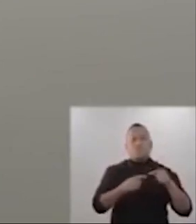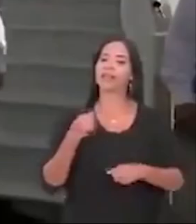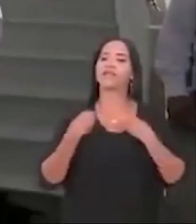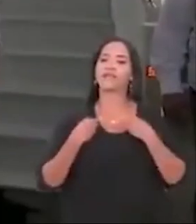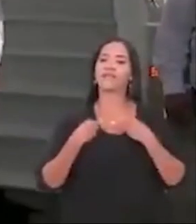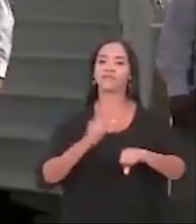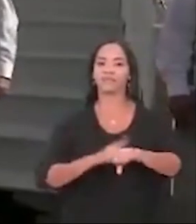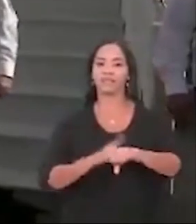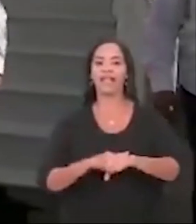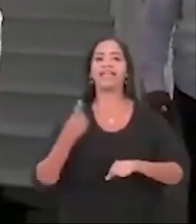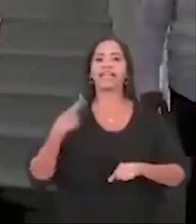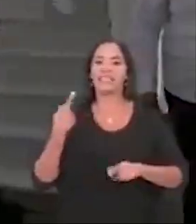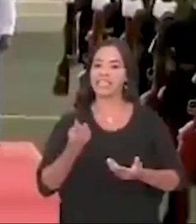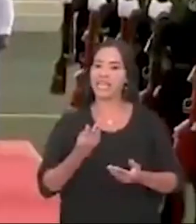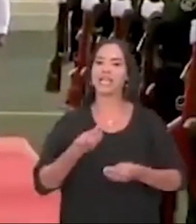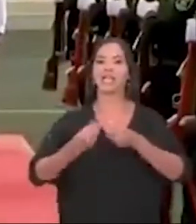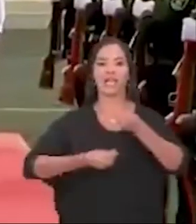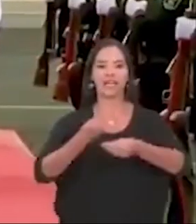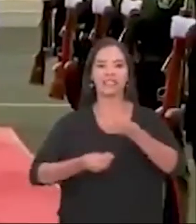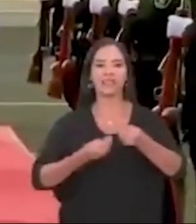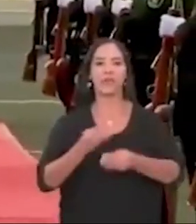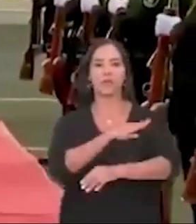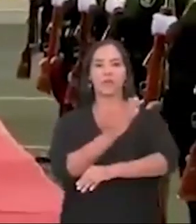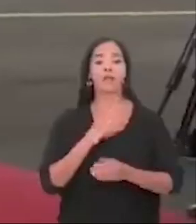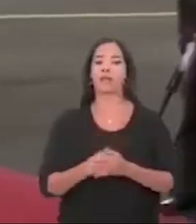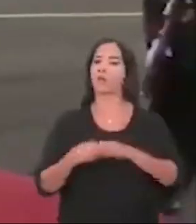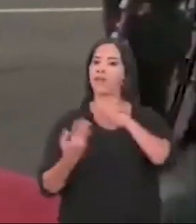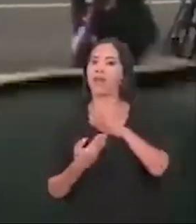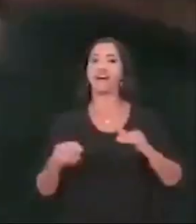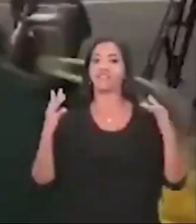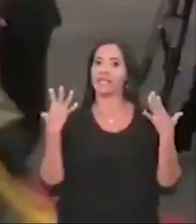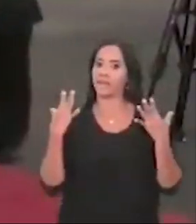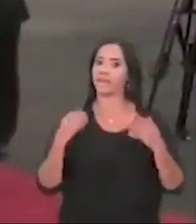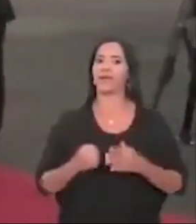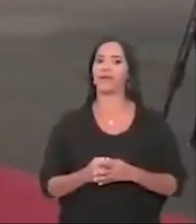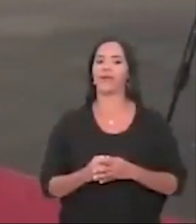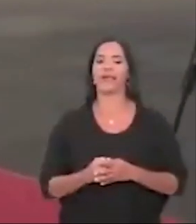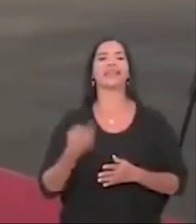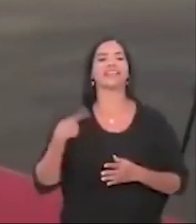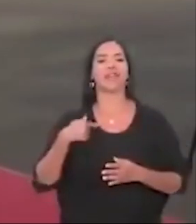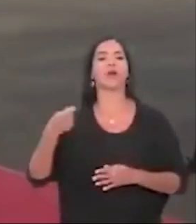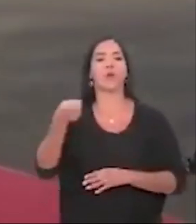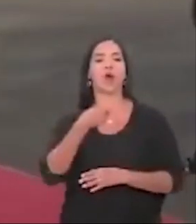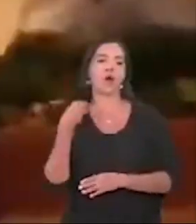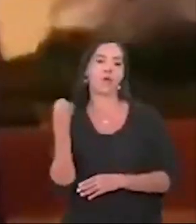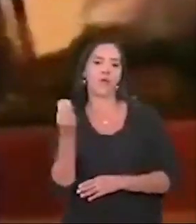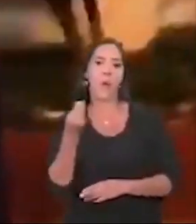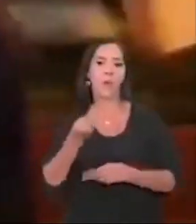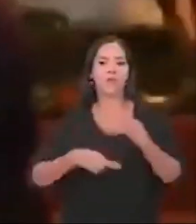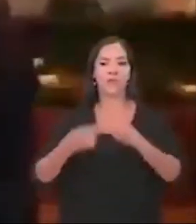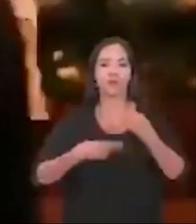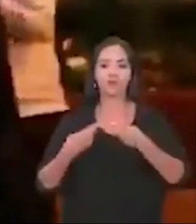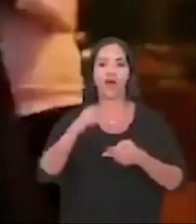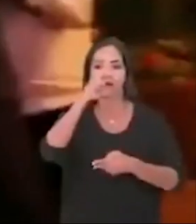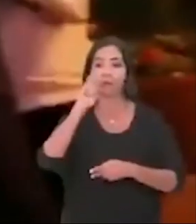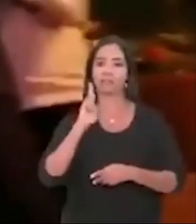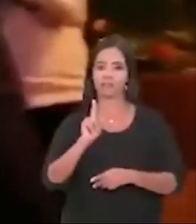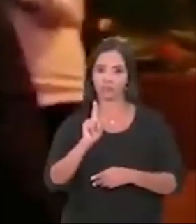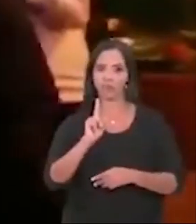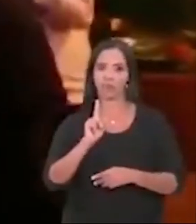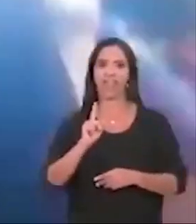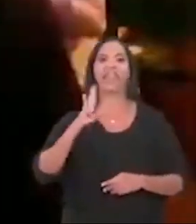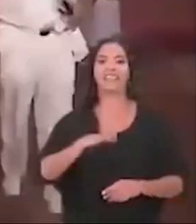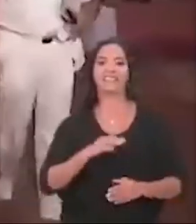eventual activación de un referendo revocatorio del mandato del presidente nicolas maduro la entidad aclaró que la